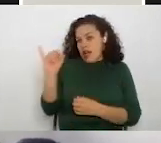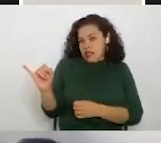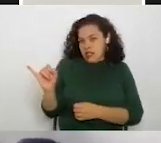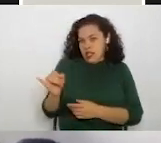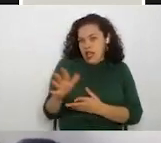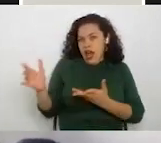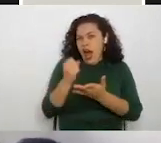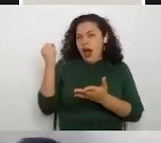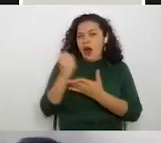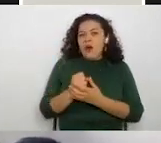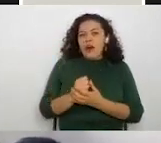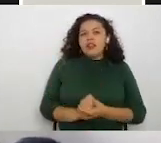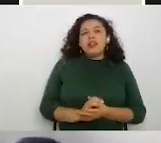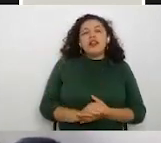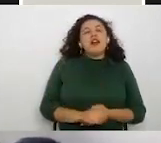necesariamente